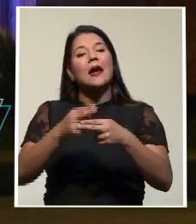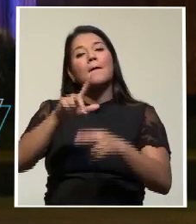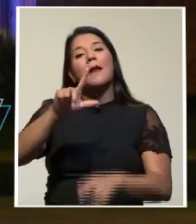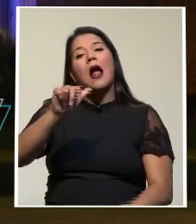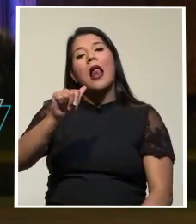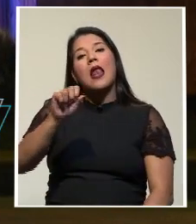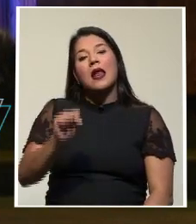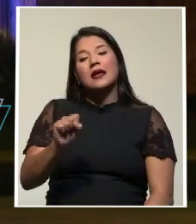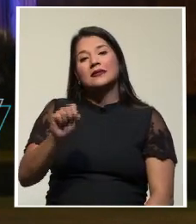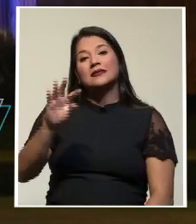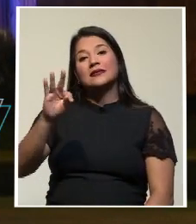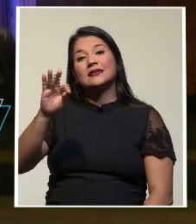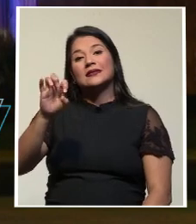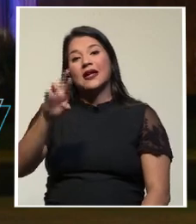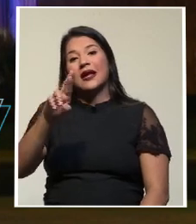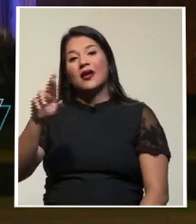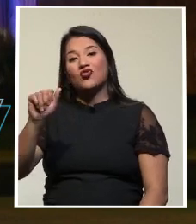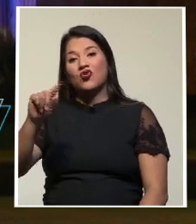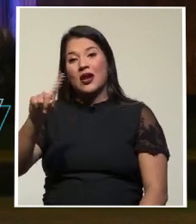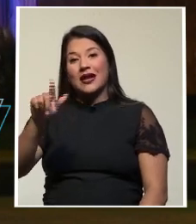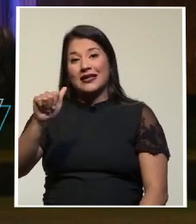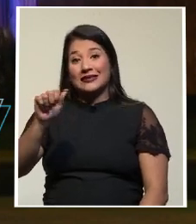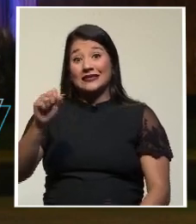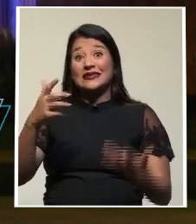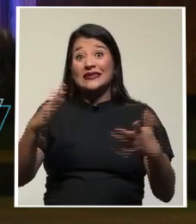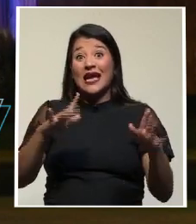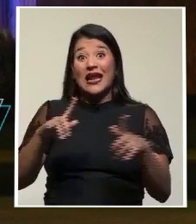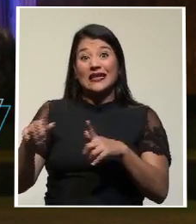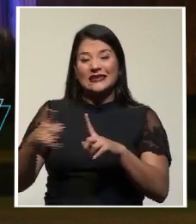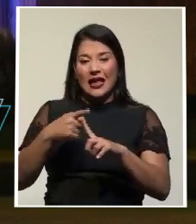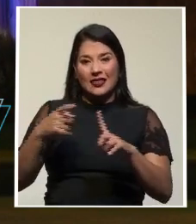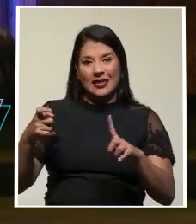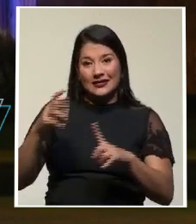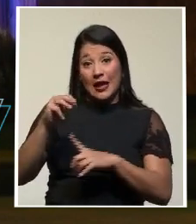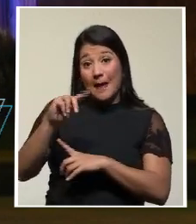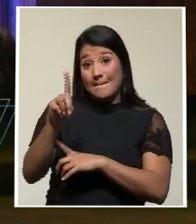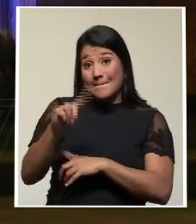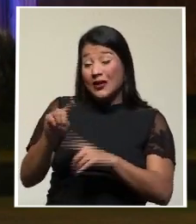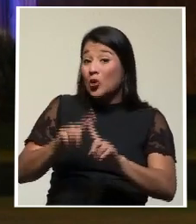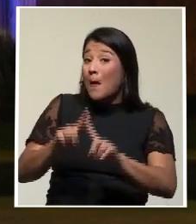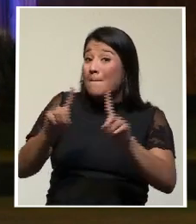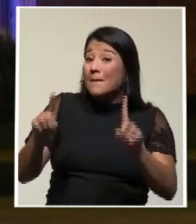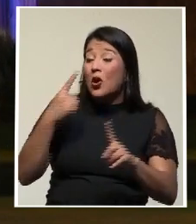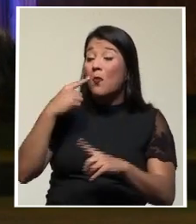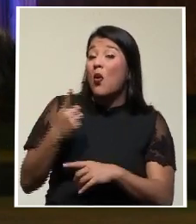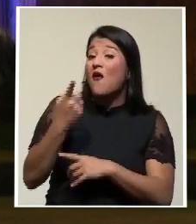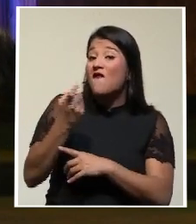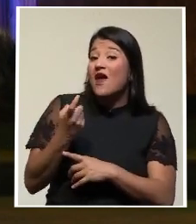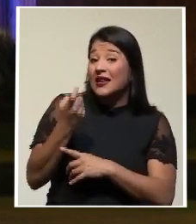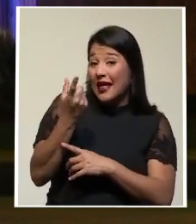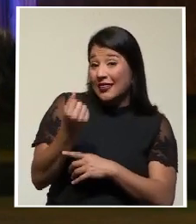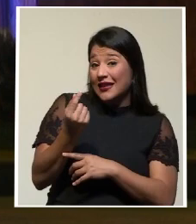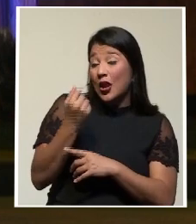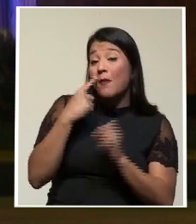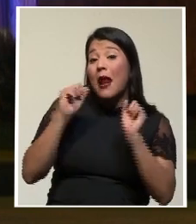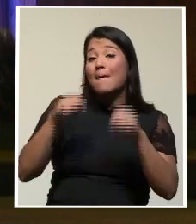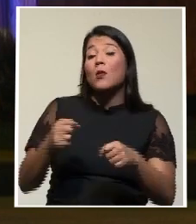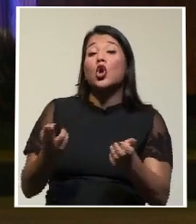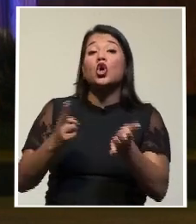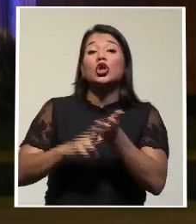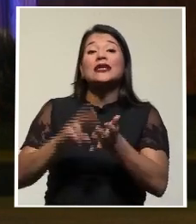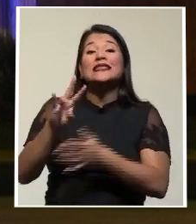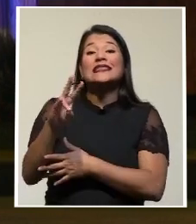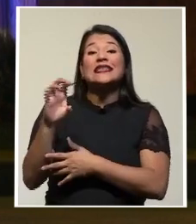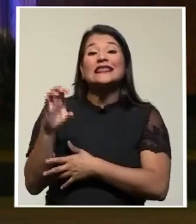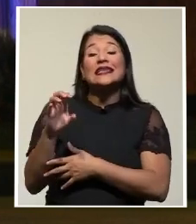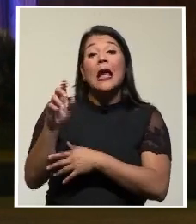Terrazas está lista desde marzo. Sin embargo, un tema del presupuesto para poder contratar más de 700 personas que